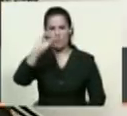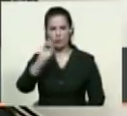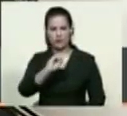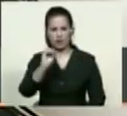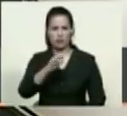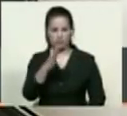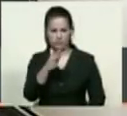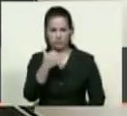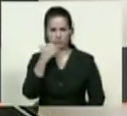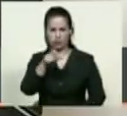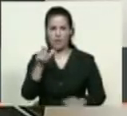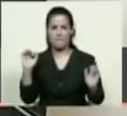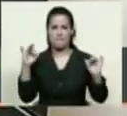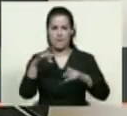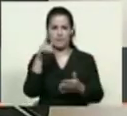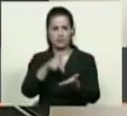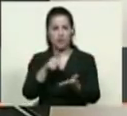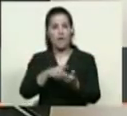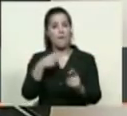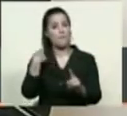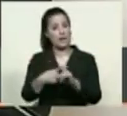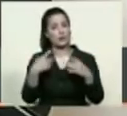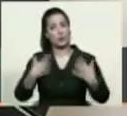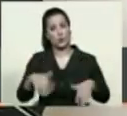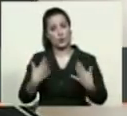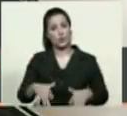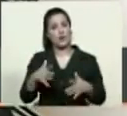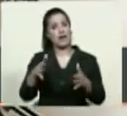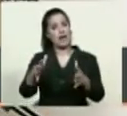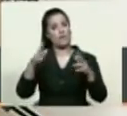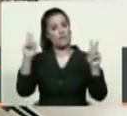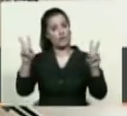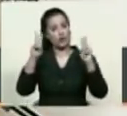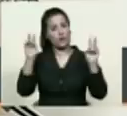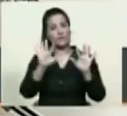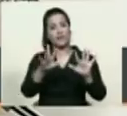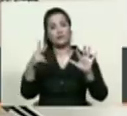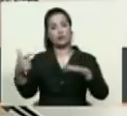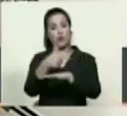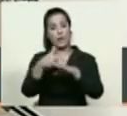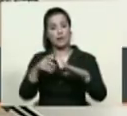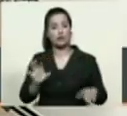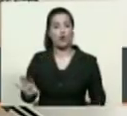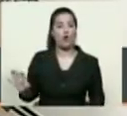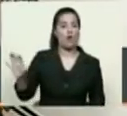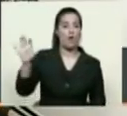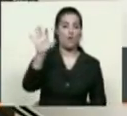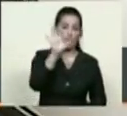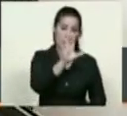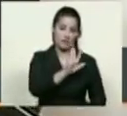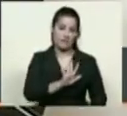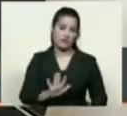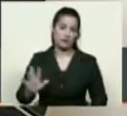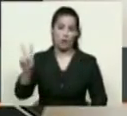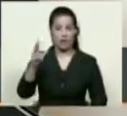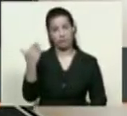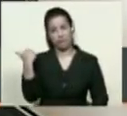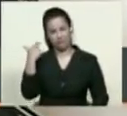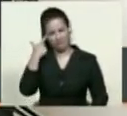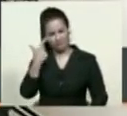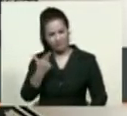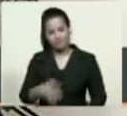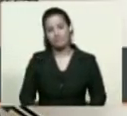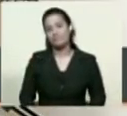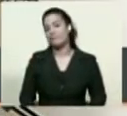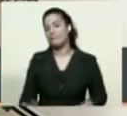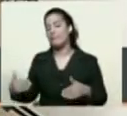61,4%, y obtuvimos una resonante victoria con 18 gobernaciones en esa oportunidad. En lo